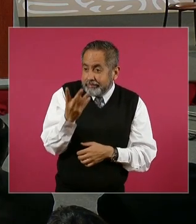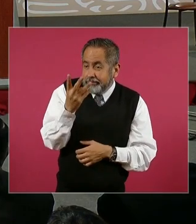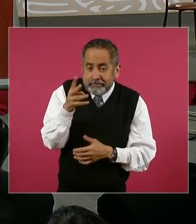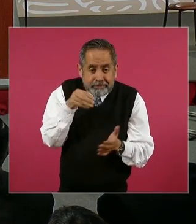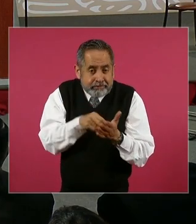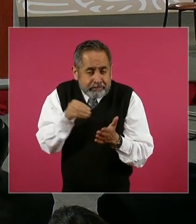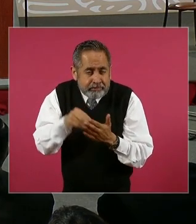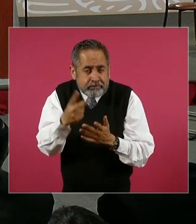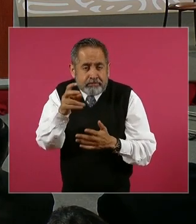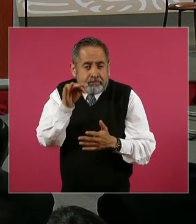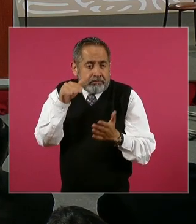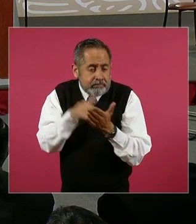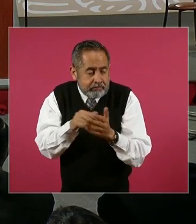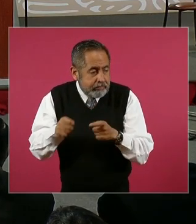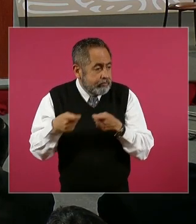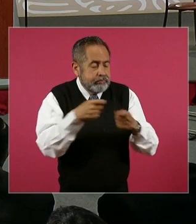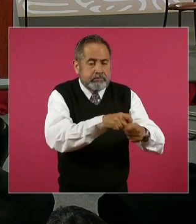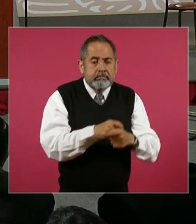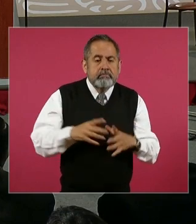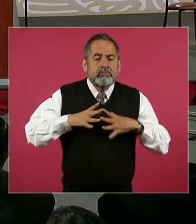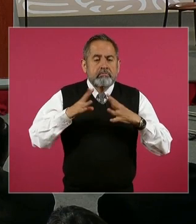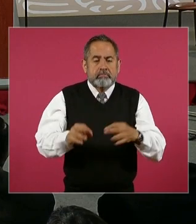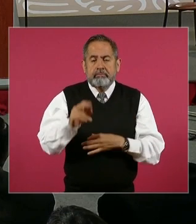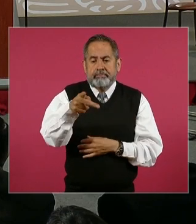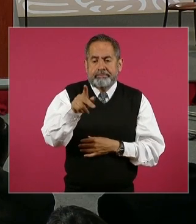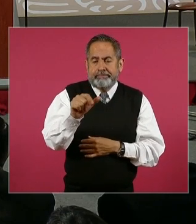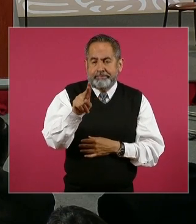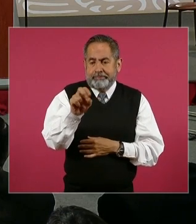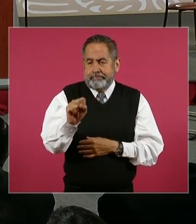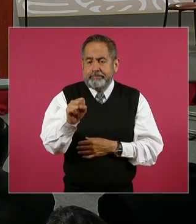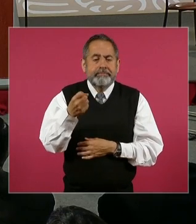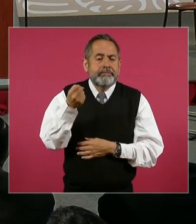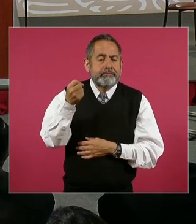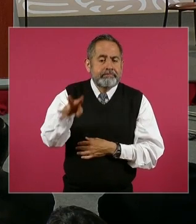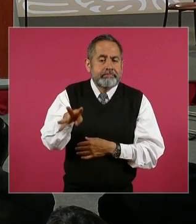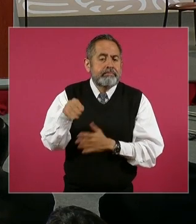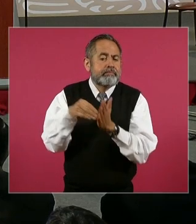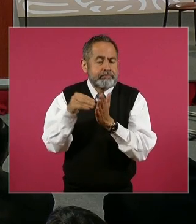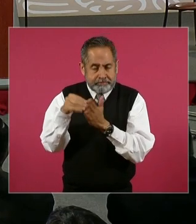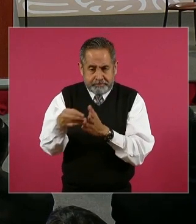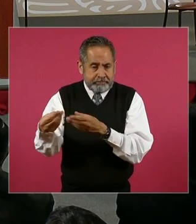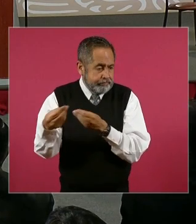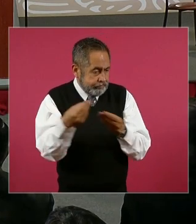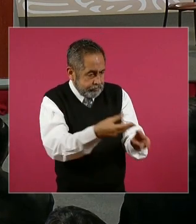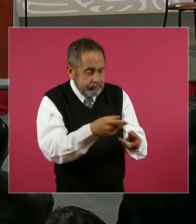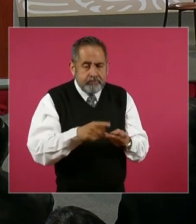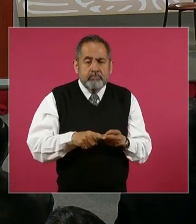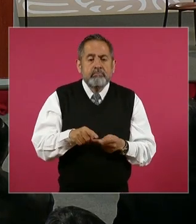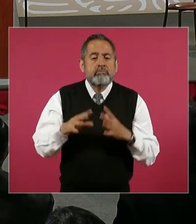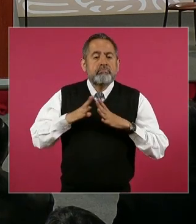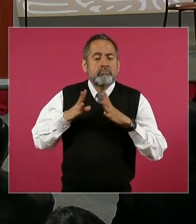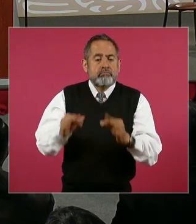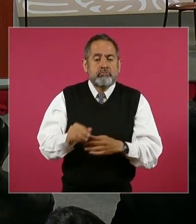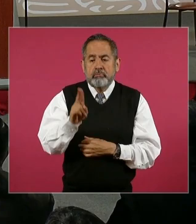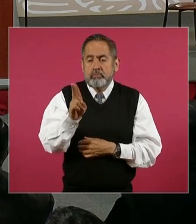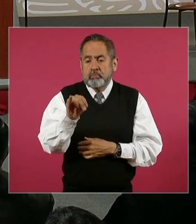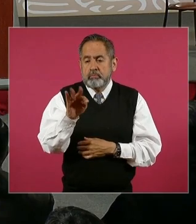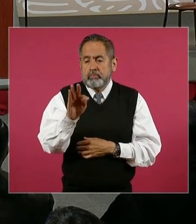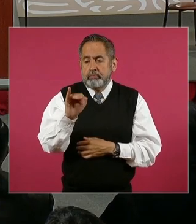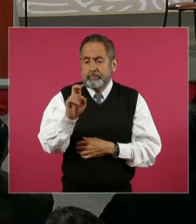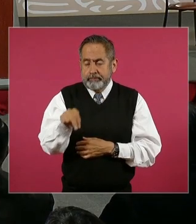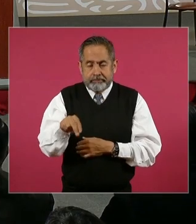34,200 fundación caluz 19 millones fundación unifin